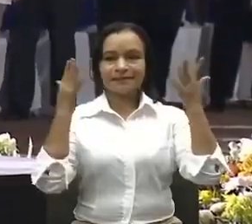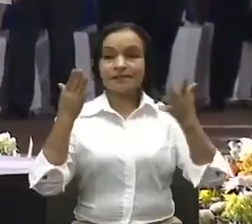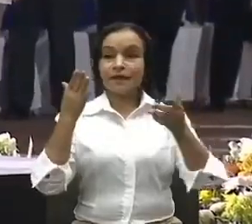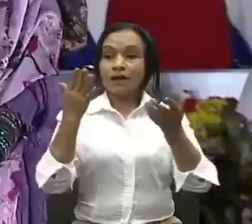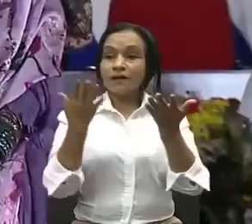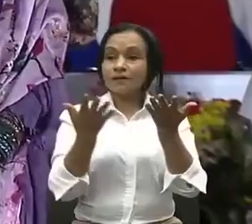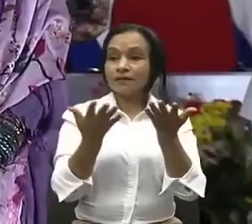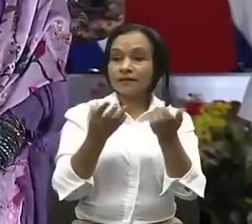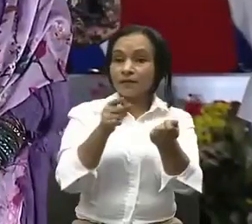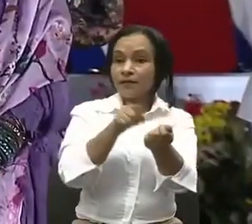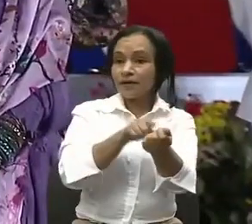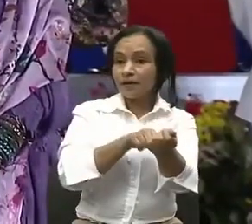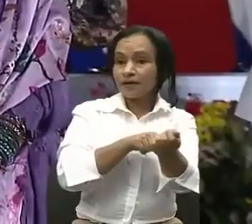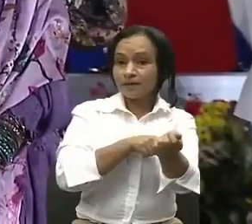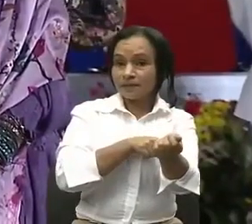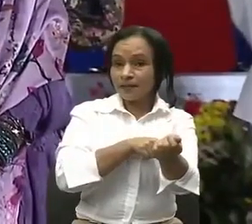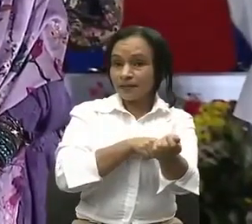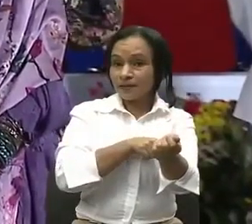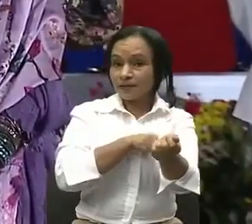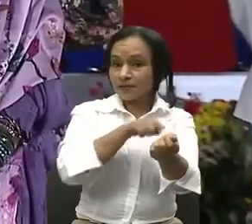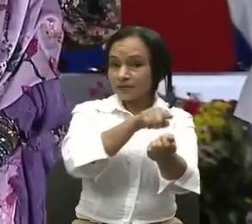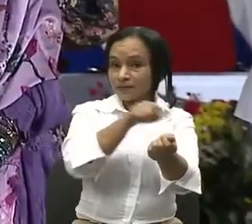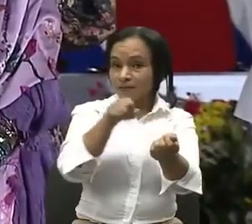Queridos hermanos,